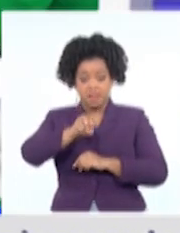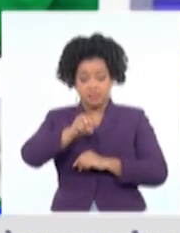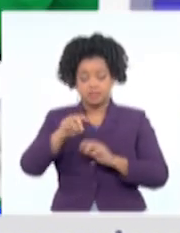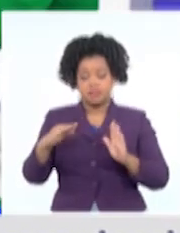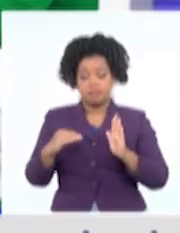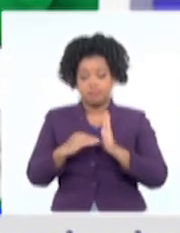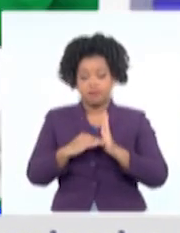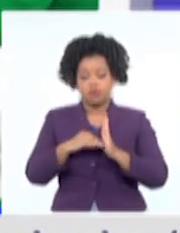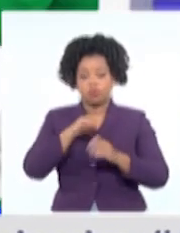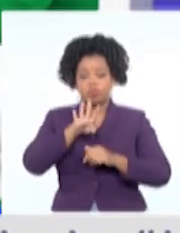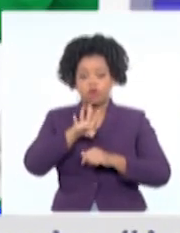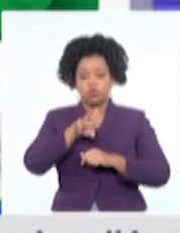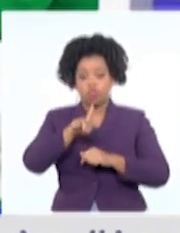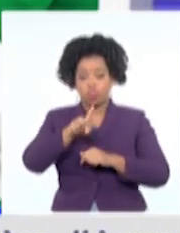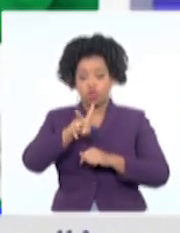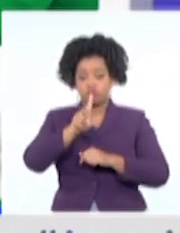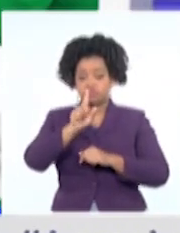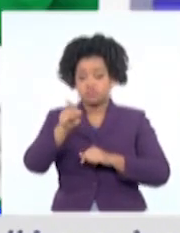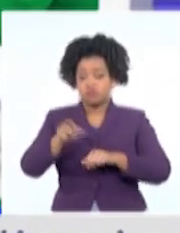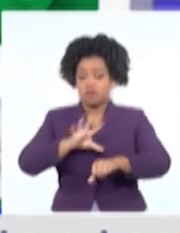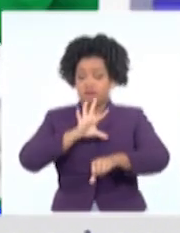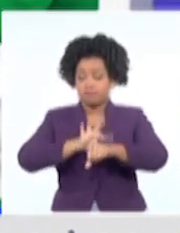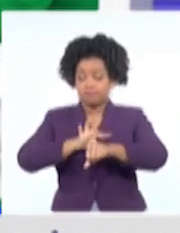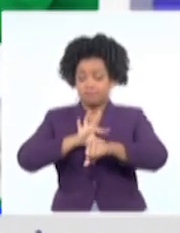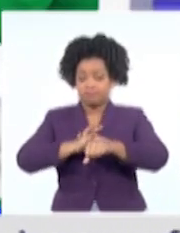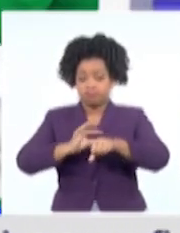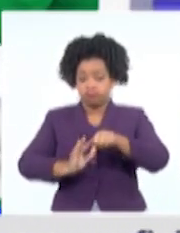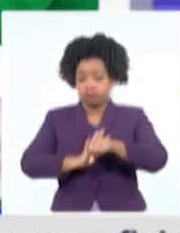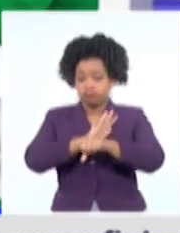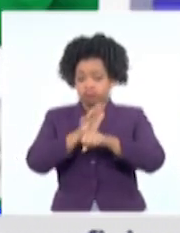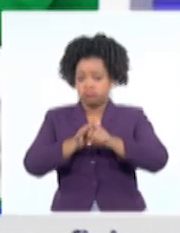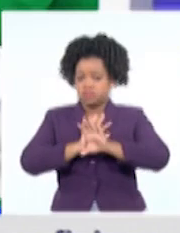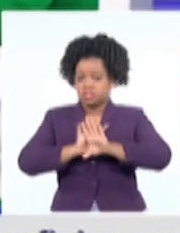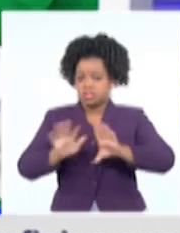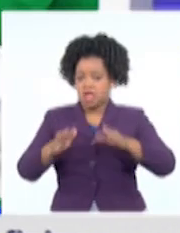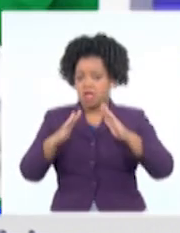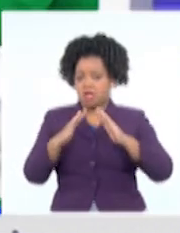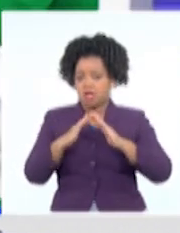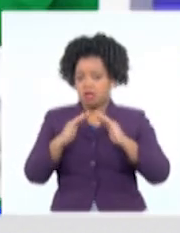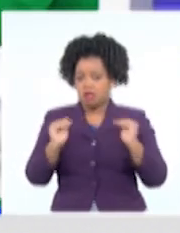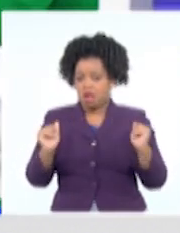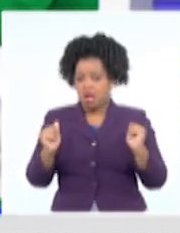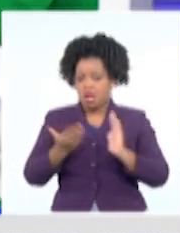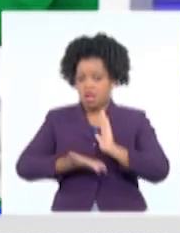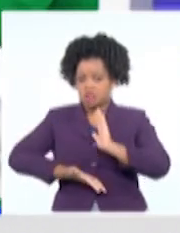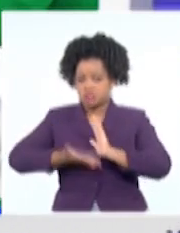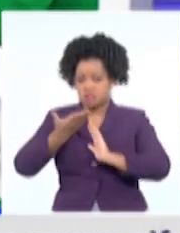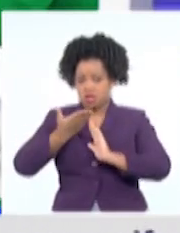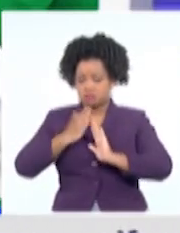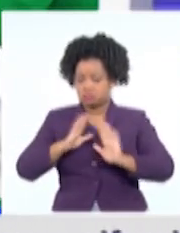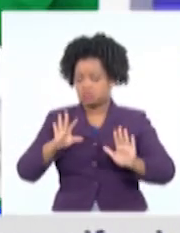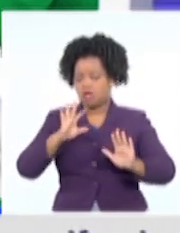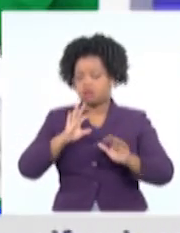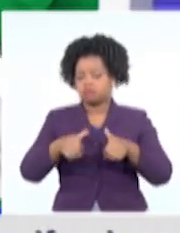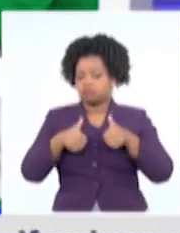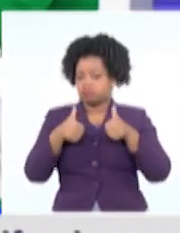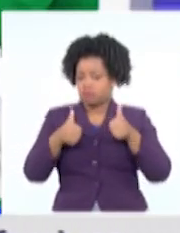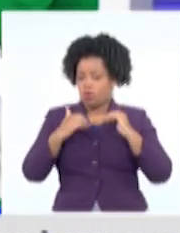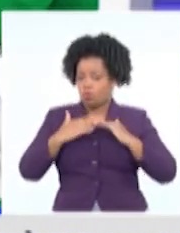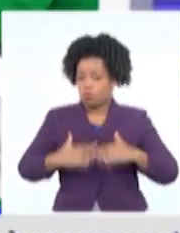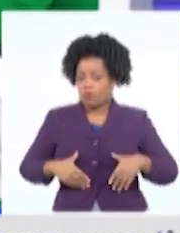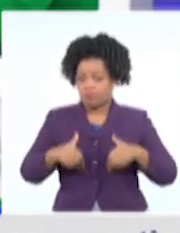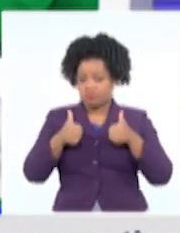920.412 personas de las que han tenido COVID-19 en nuestro país se han recuperado de la enfermedad. Estamos